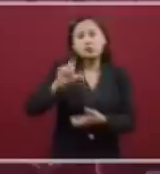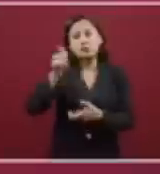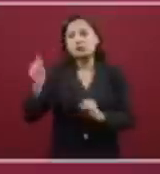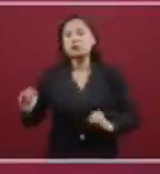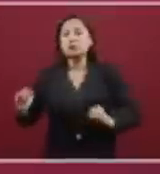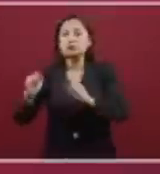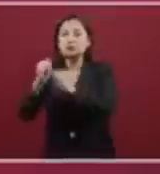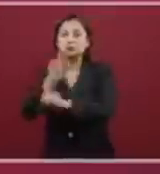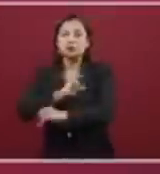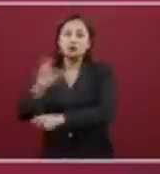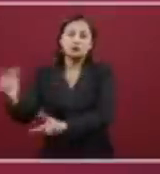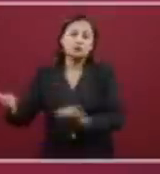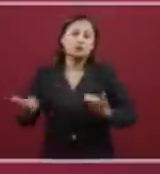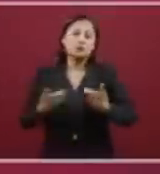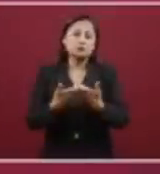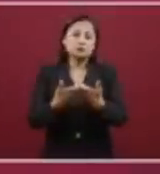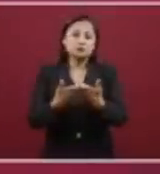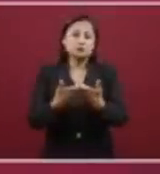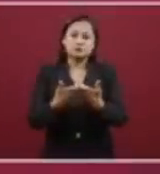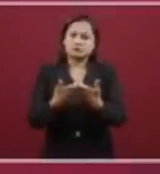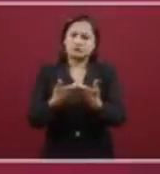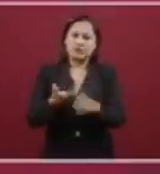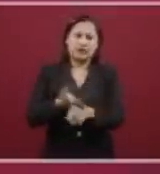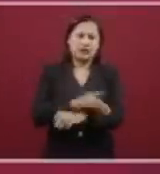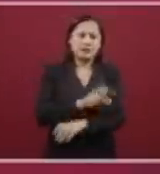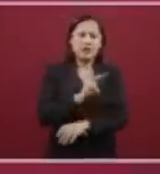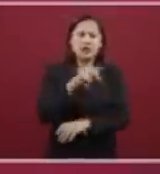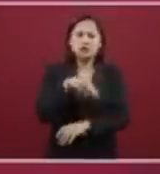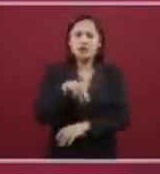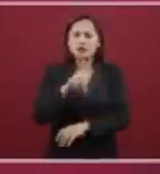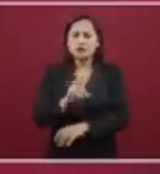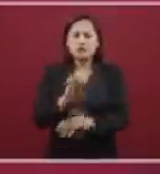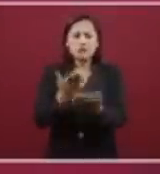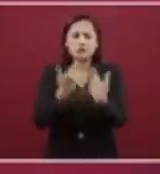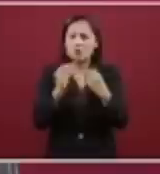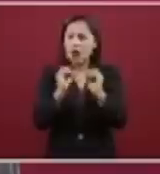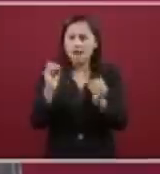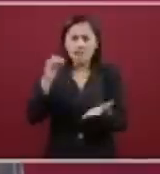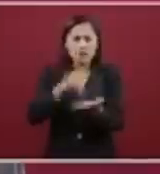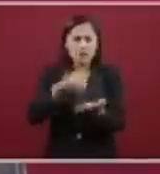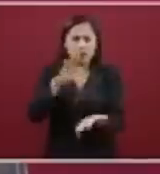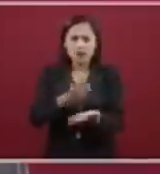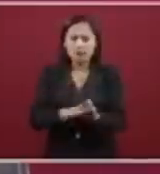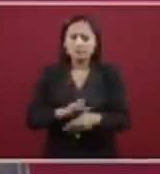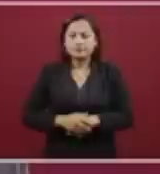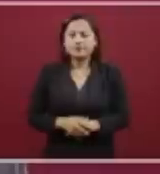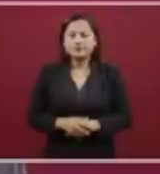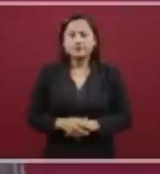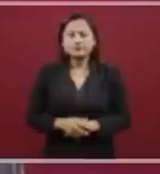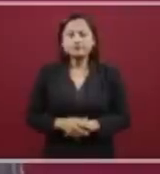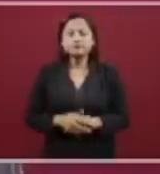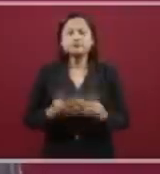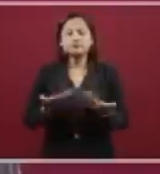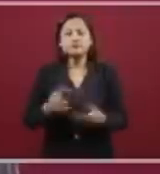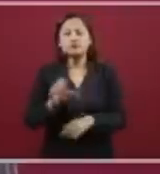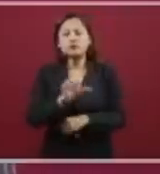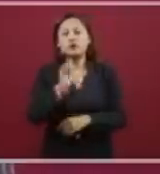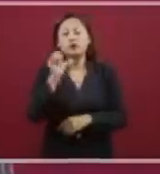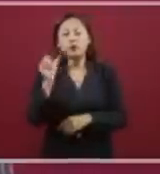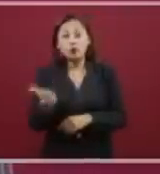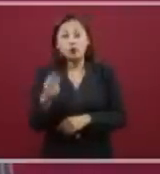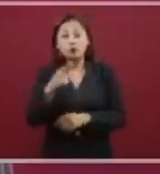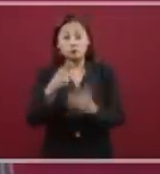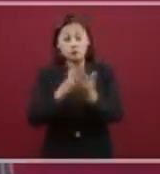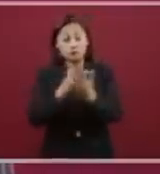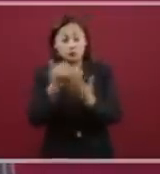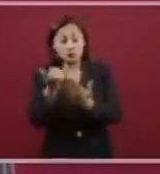nacional de desarrollo ese proyecto otra prueba contundente de la irresponsable forma de acometer el proyecto de infraestructura más ambicioso